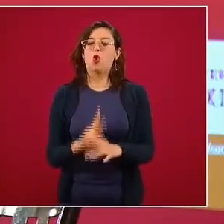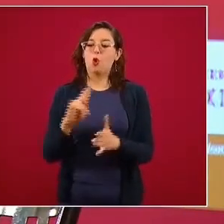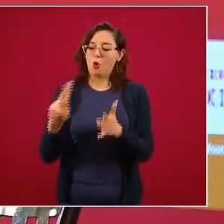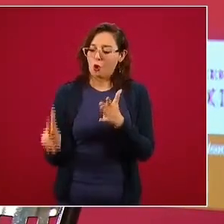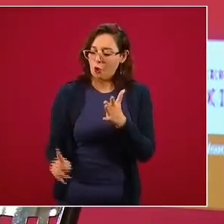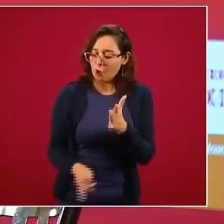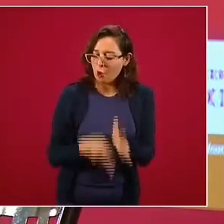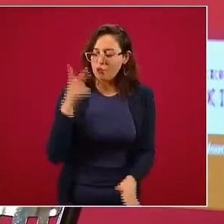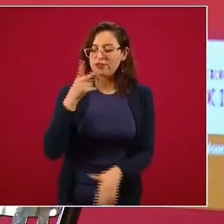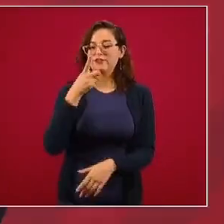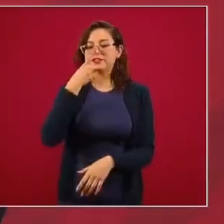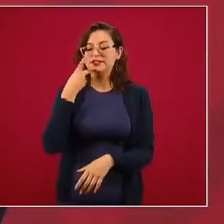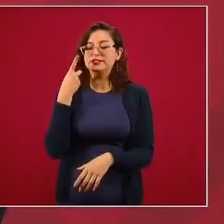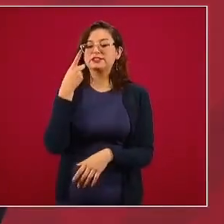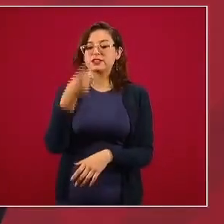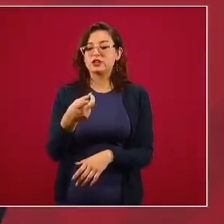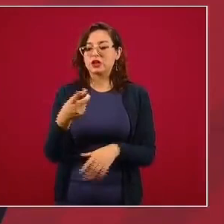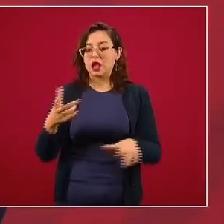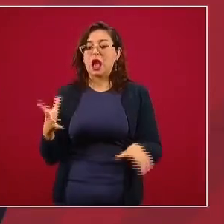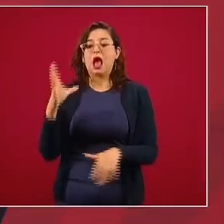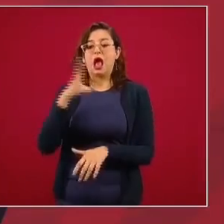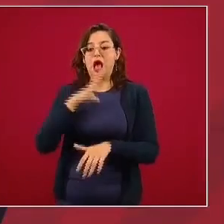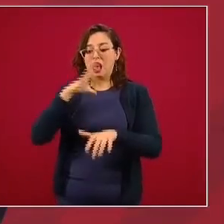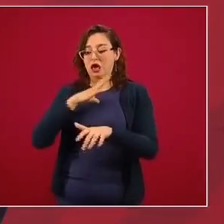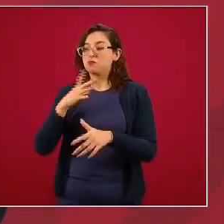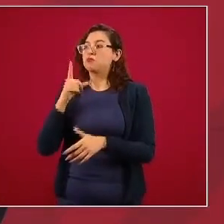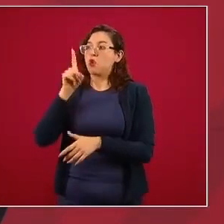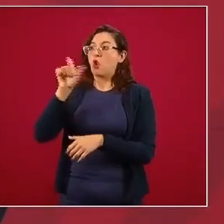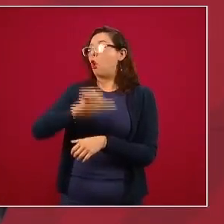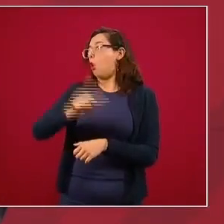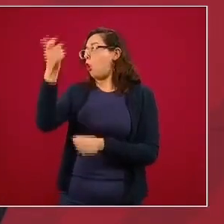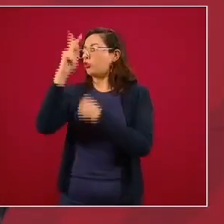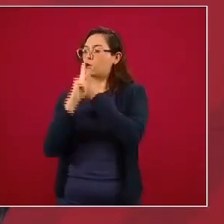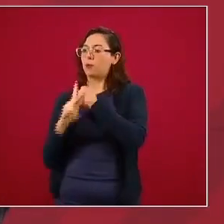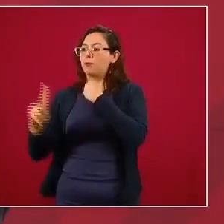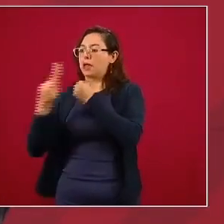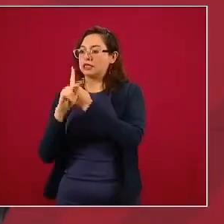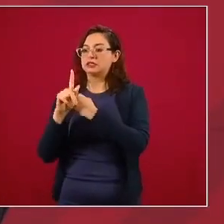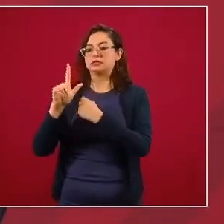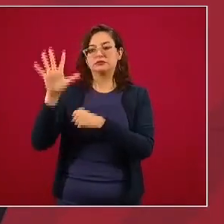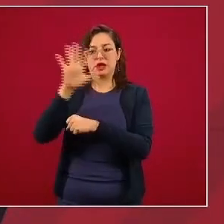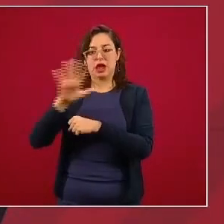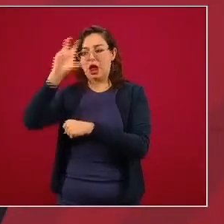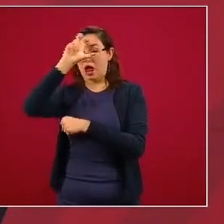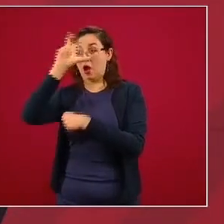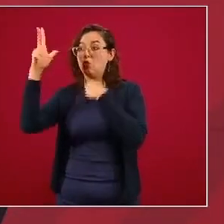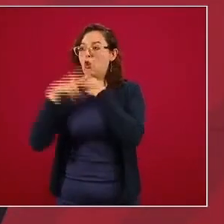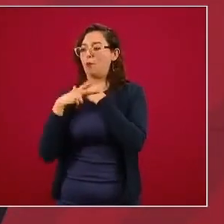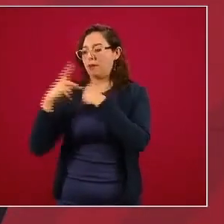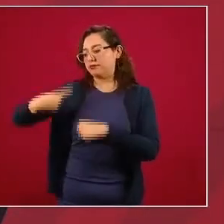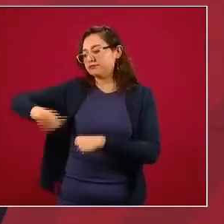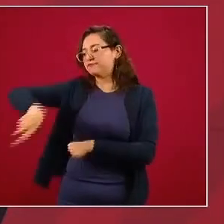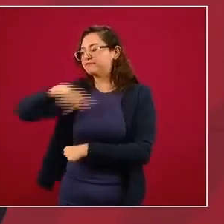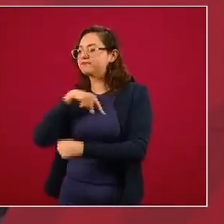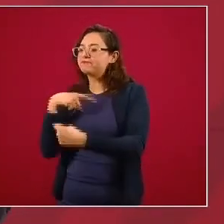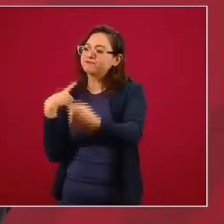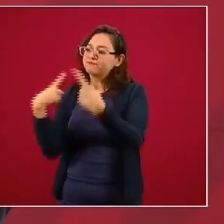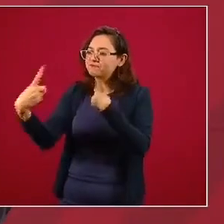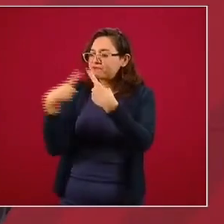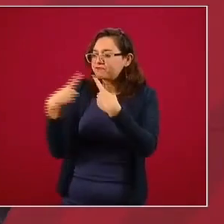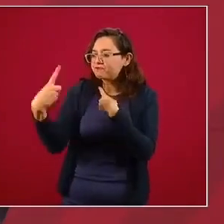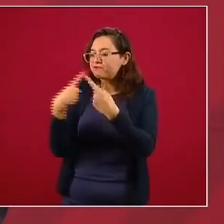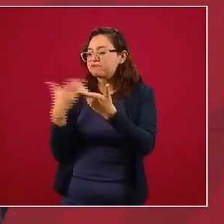más, interactuamos con una comunidad técnica de alta competencia en otro país, en este caso en otra región, la Unión Europea,